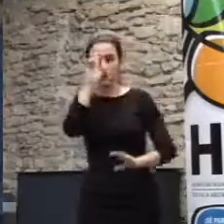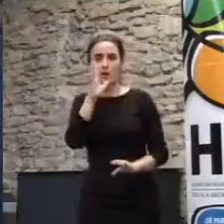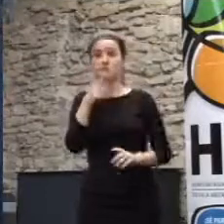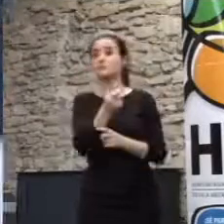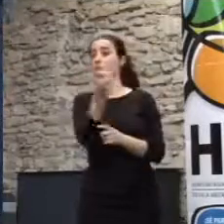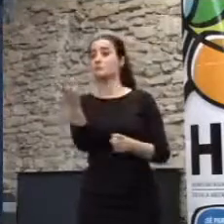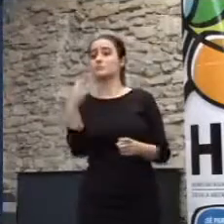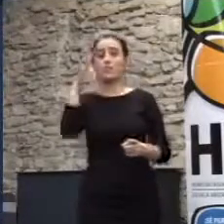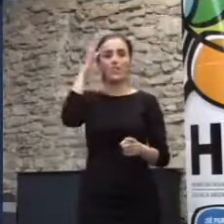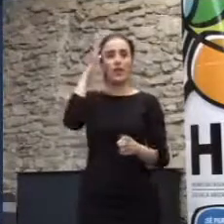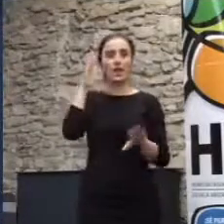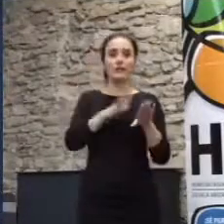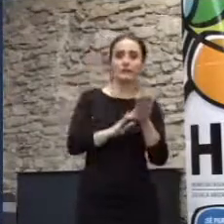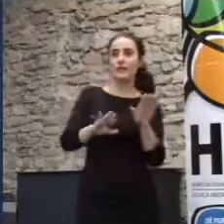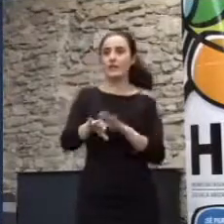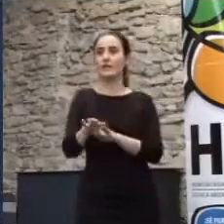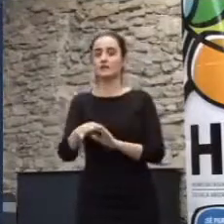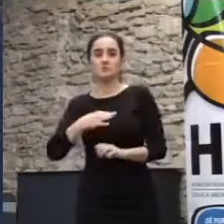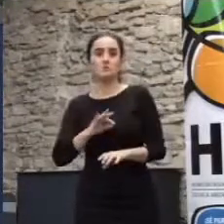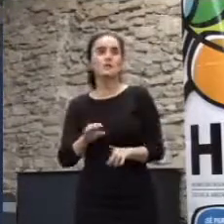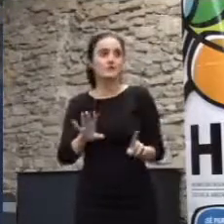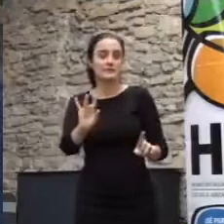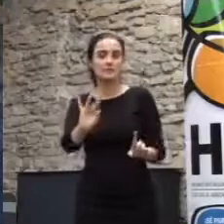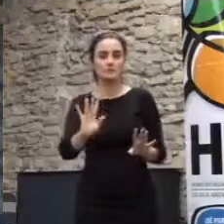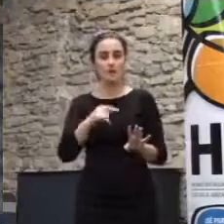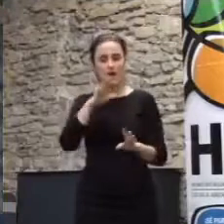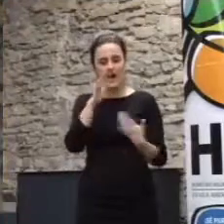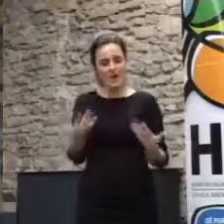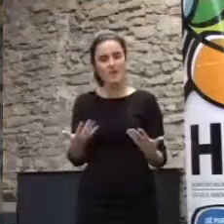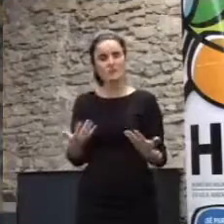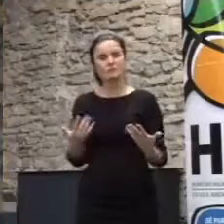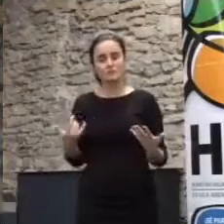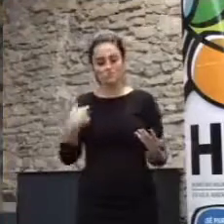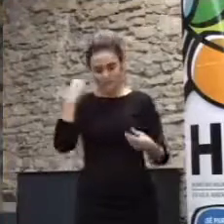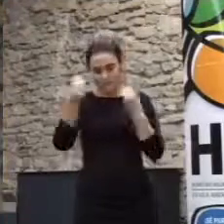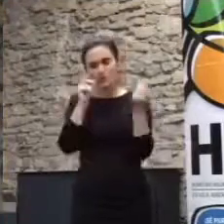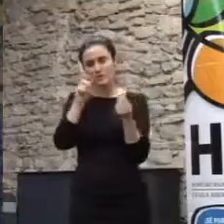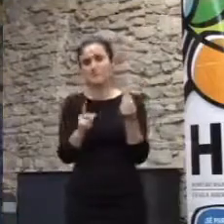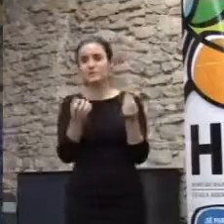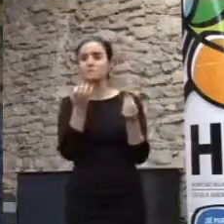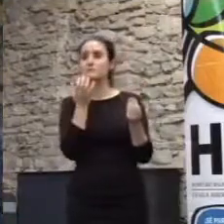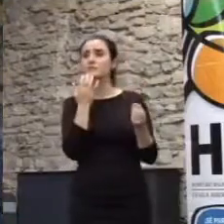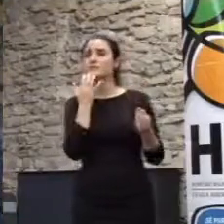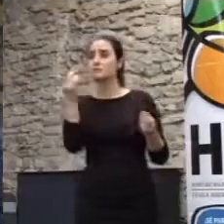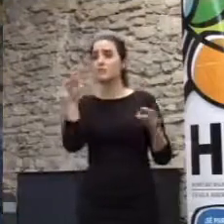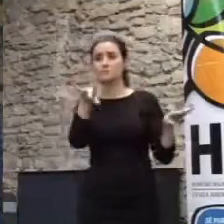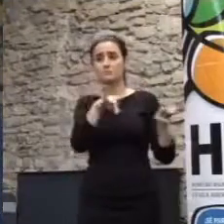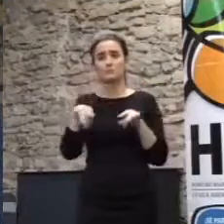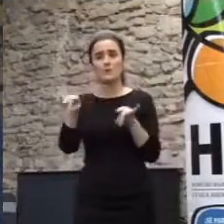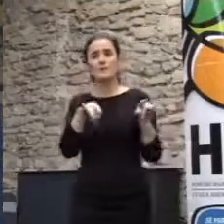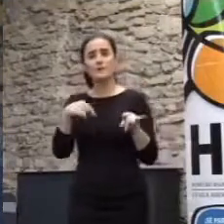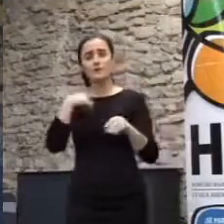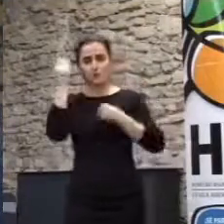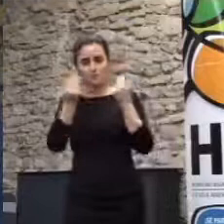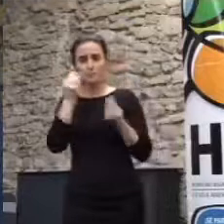más a la izquierda, más a la derecha, vuelvo a decir lo que he dicho antes. Pero yo creo que a día de hoy, incluso en lo que decías del medio ambiente, tenemos